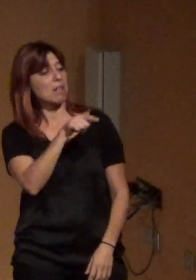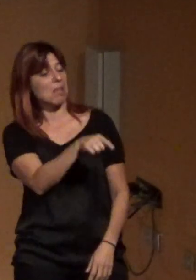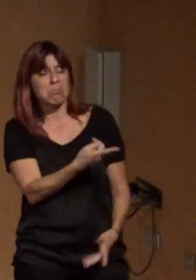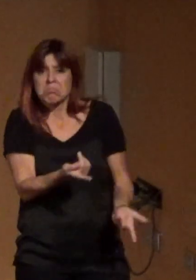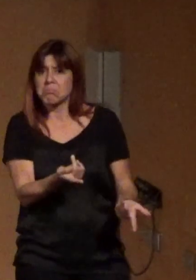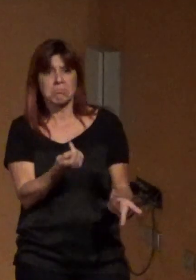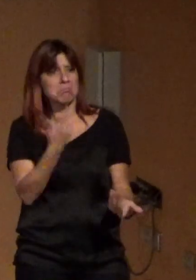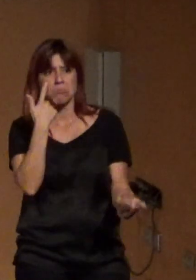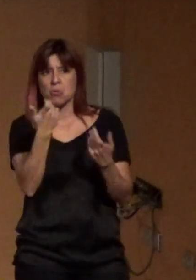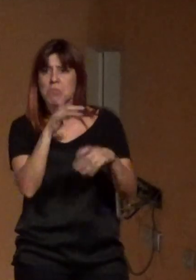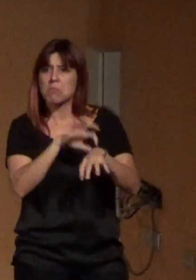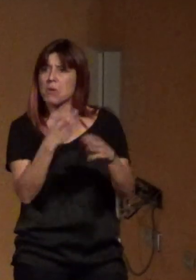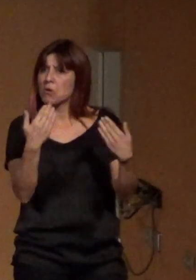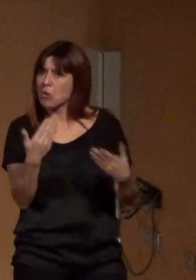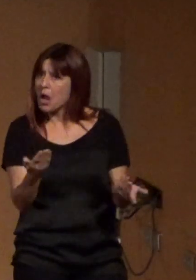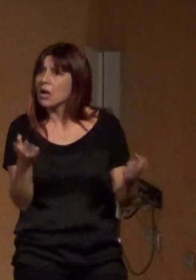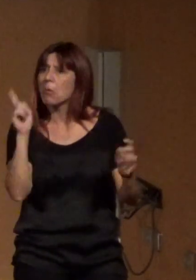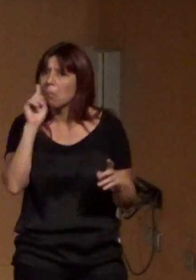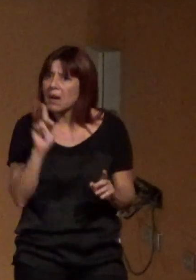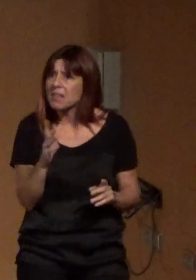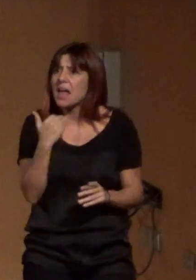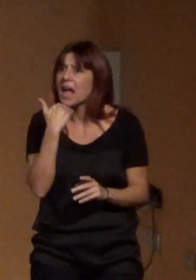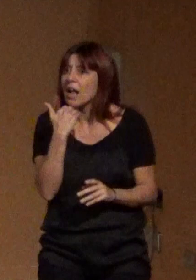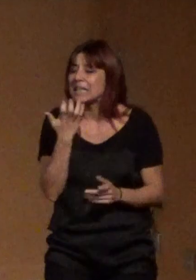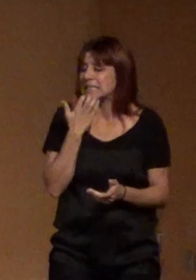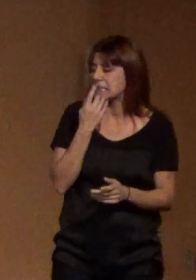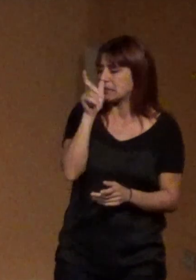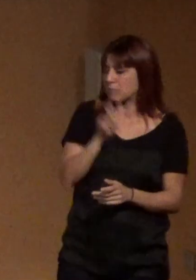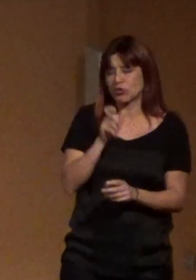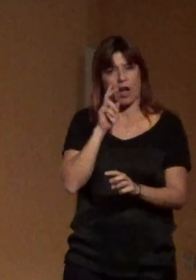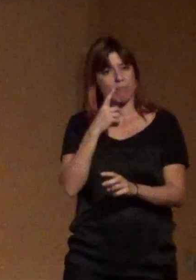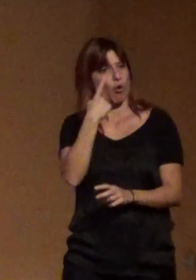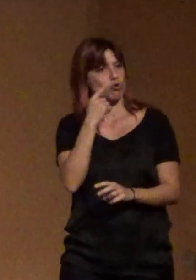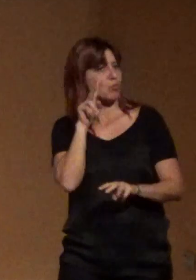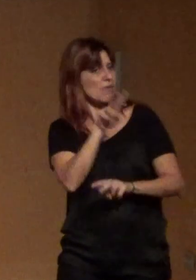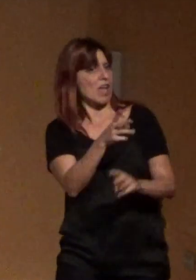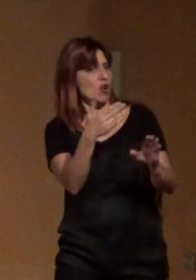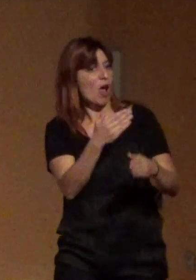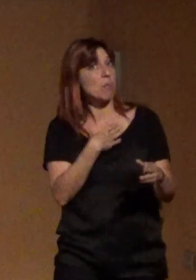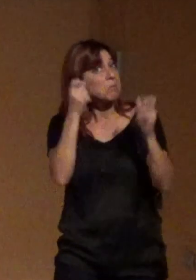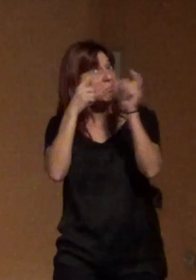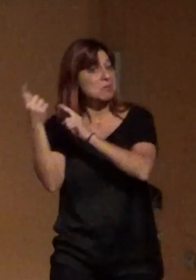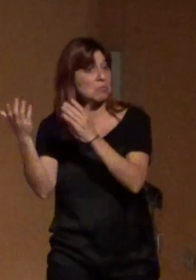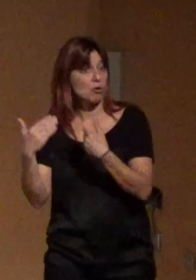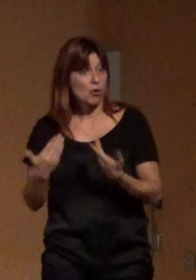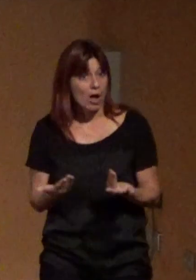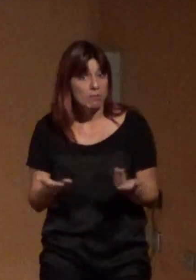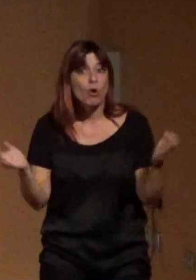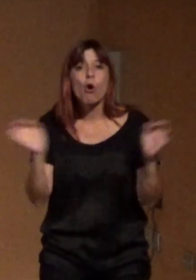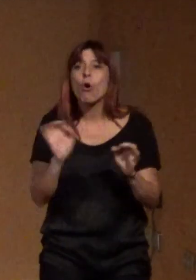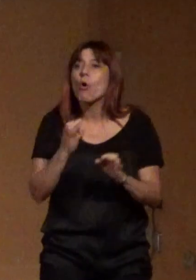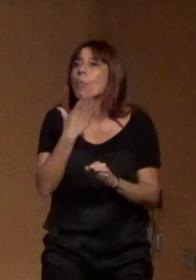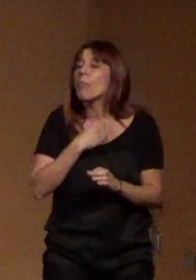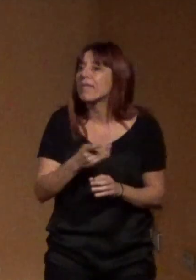durante el embarazo, aparte del fumar ya todo el mundo lo tiene claro, pero la gente cree que puede beber durante el embarazo, ¿no? Y en la lactancia se produce una